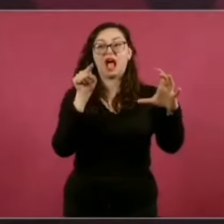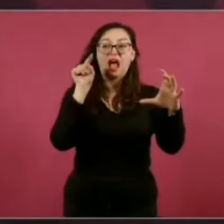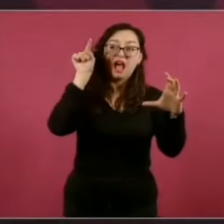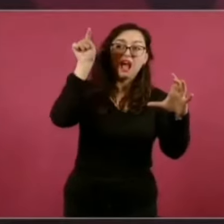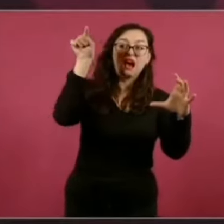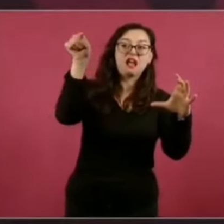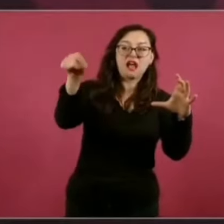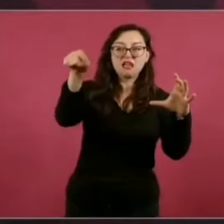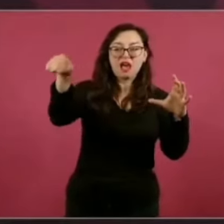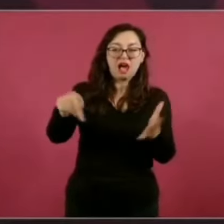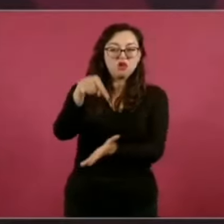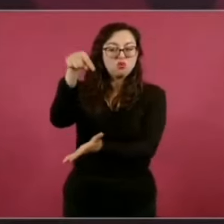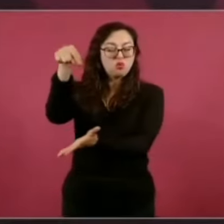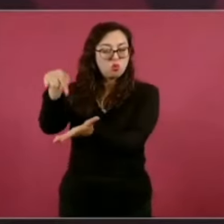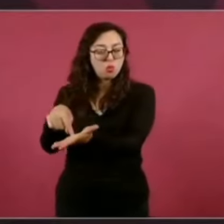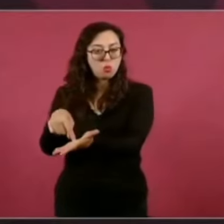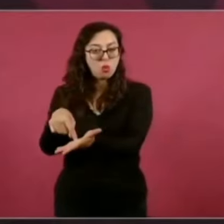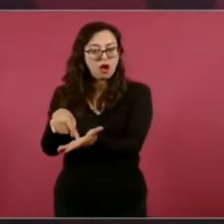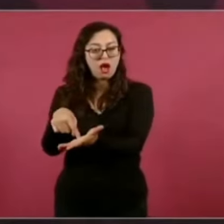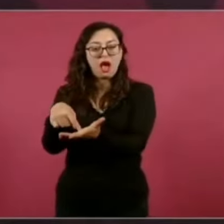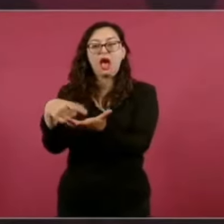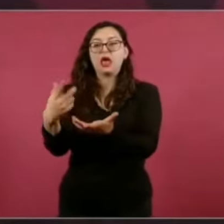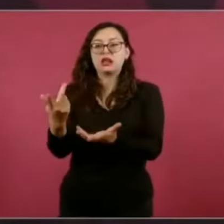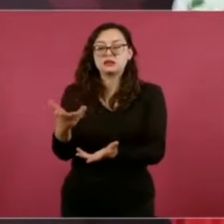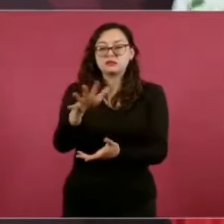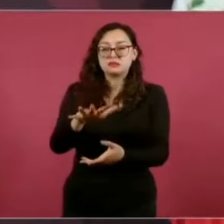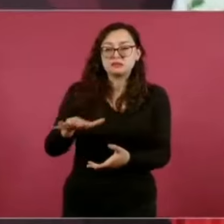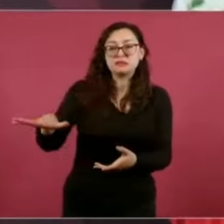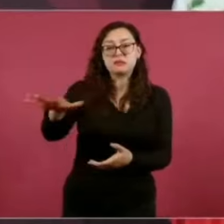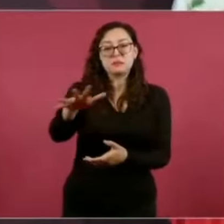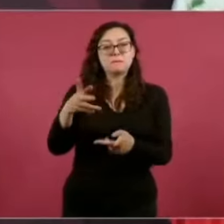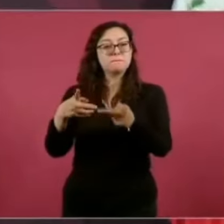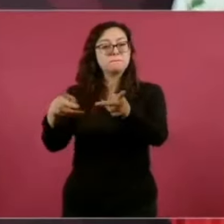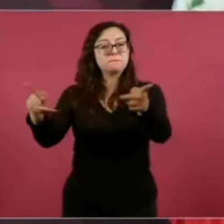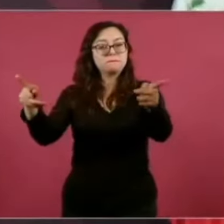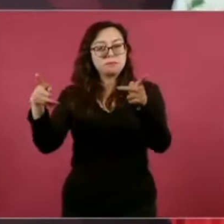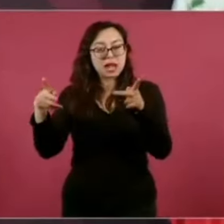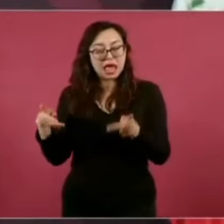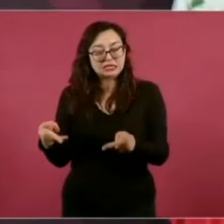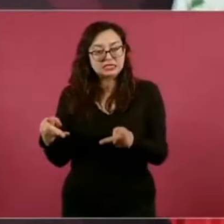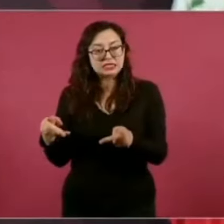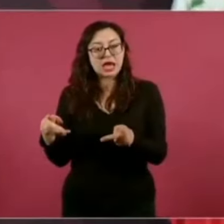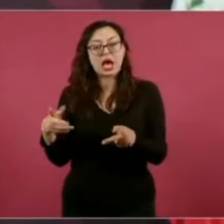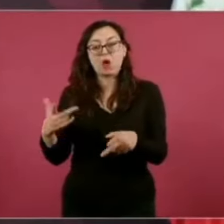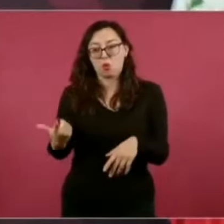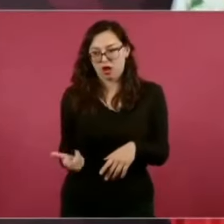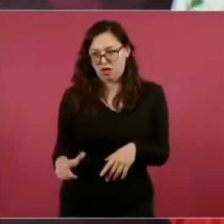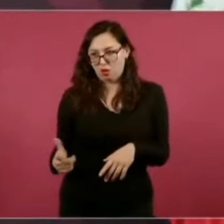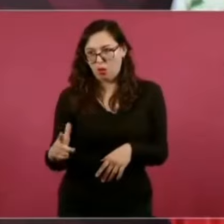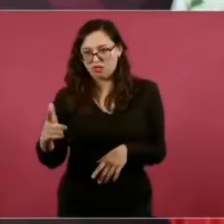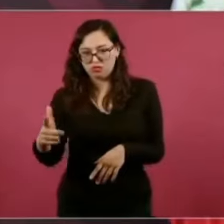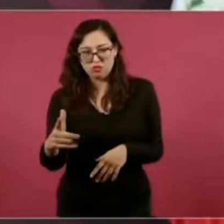exhiben la cabeza de Hidalgo 10 años en la plaza principal de